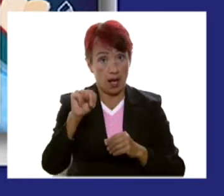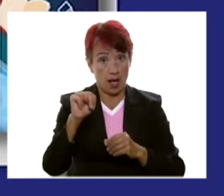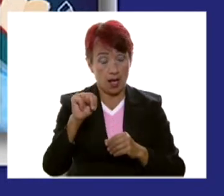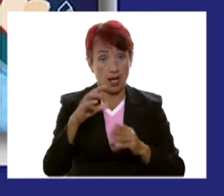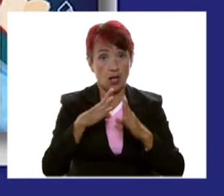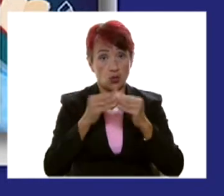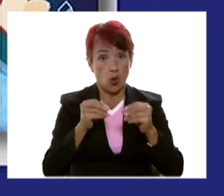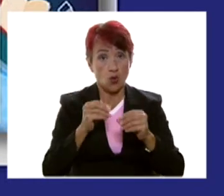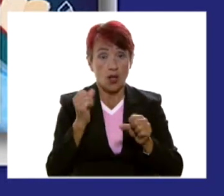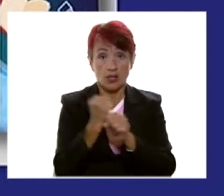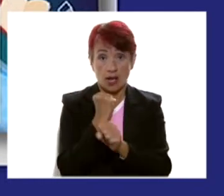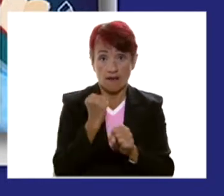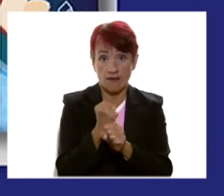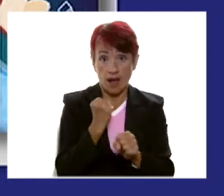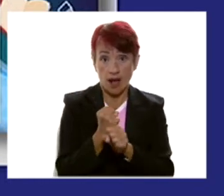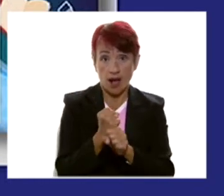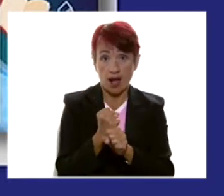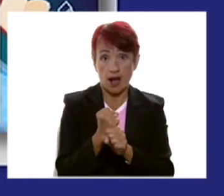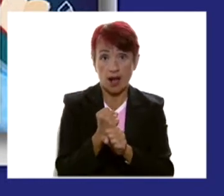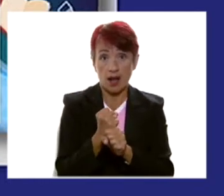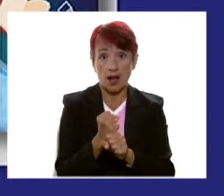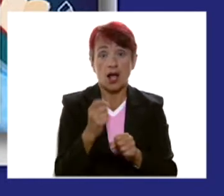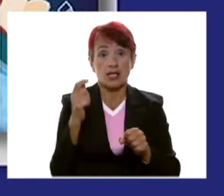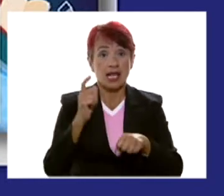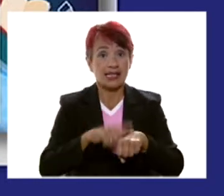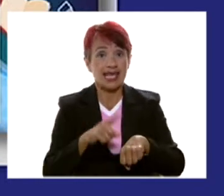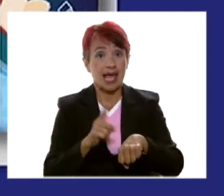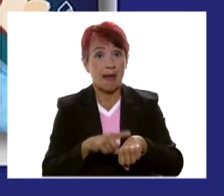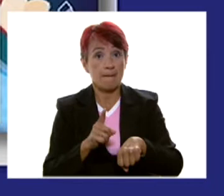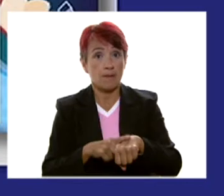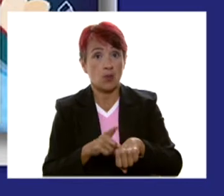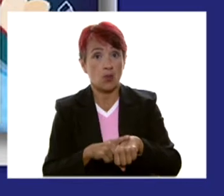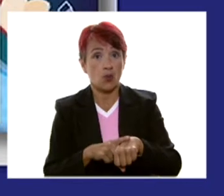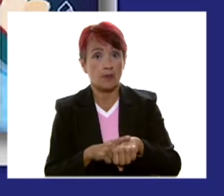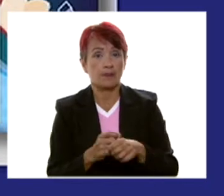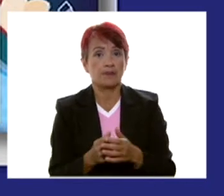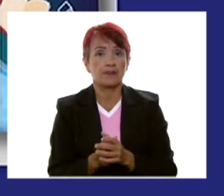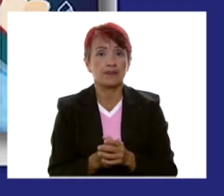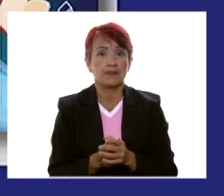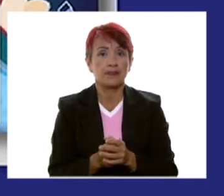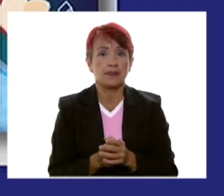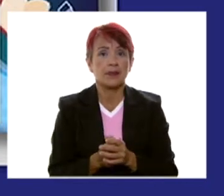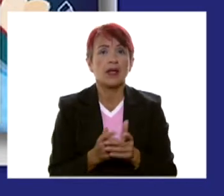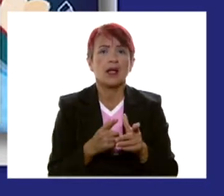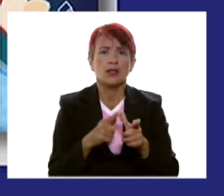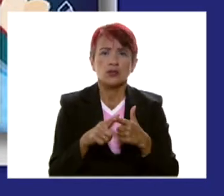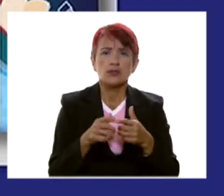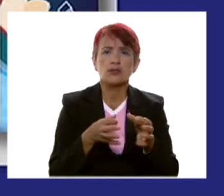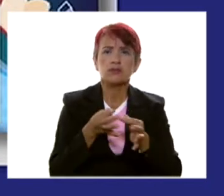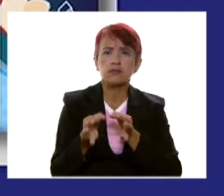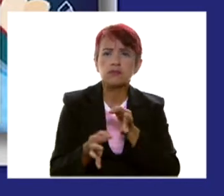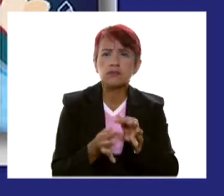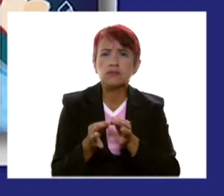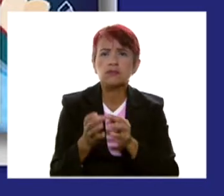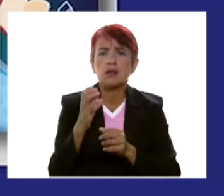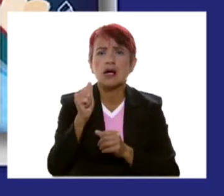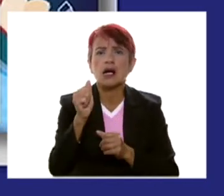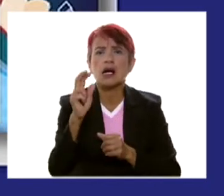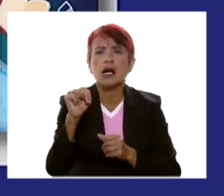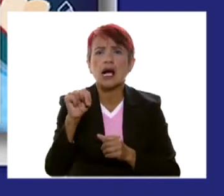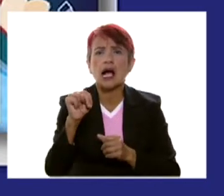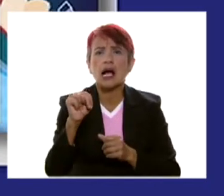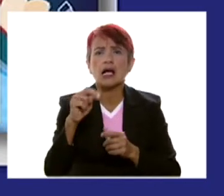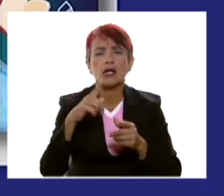work y today, que es un adverbio de tiempo. ¿Okay? Aquí les explico exactamente qué significa el can. El can es